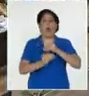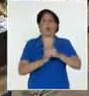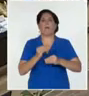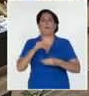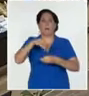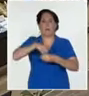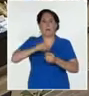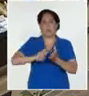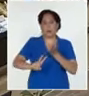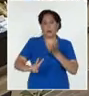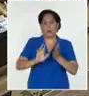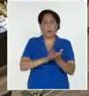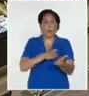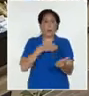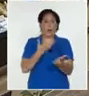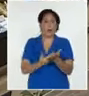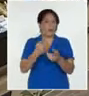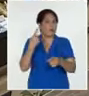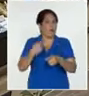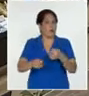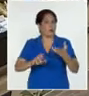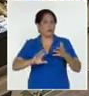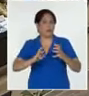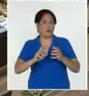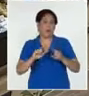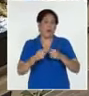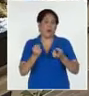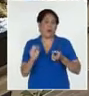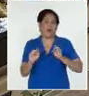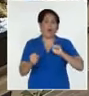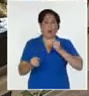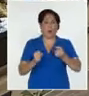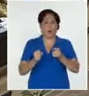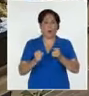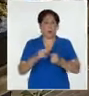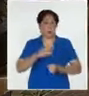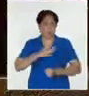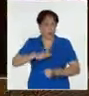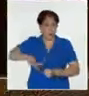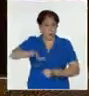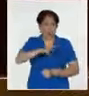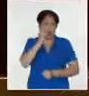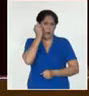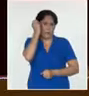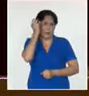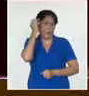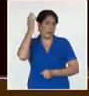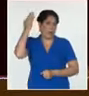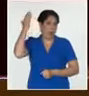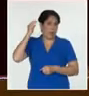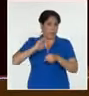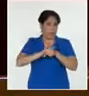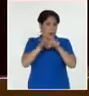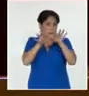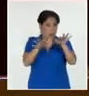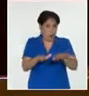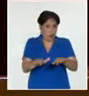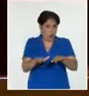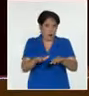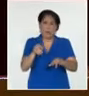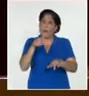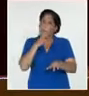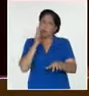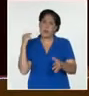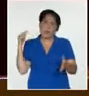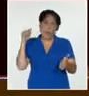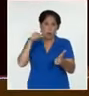han propuesto otras acciones con mucha creatividad, partiendo de la experiencia de situaciones similares que hemos